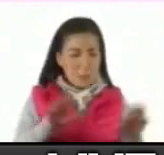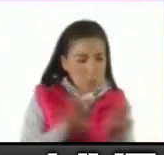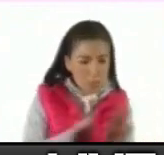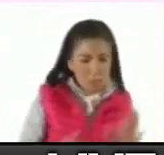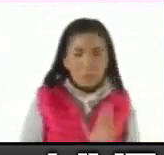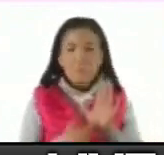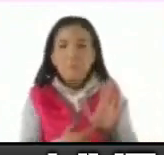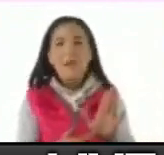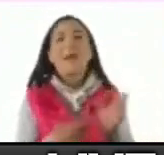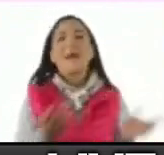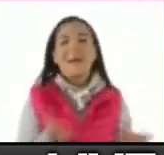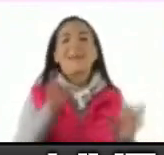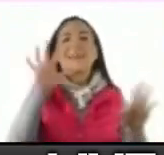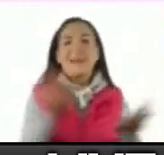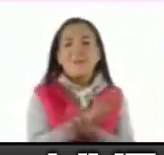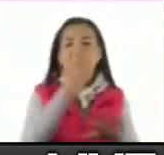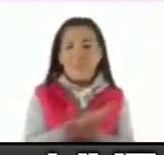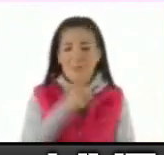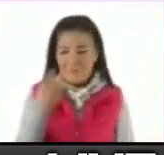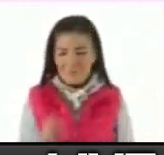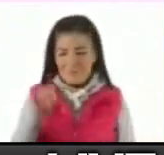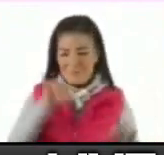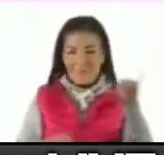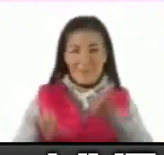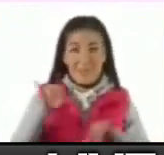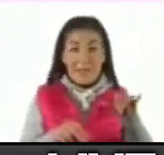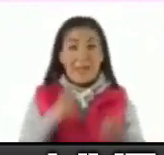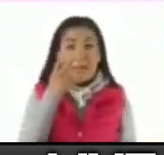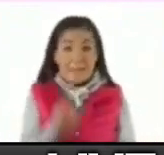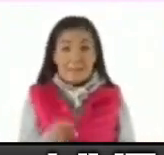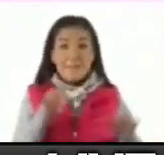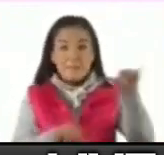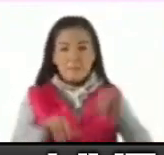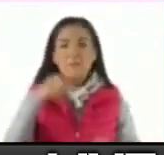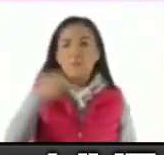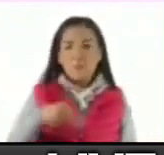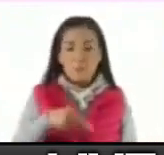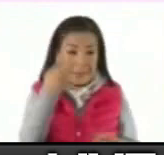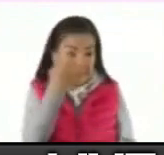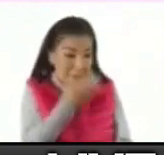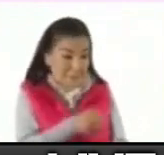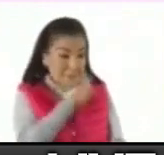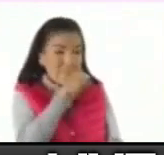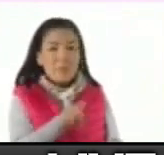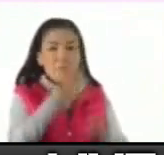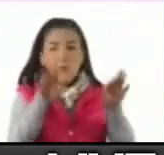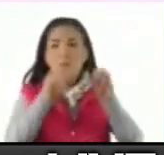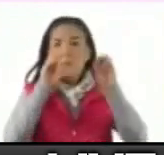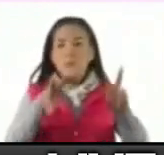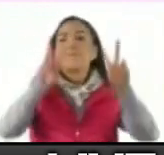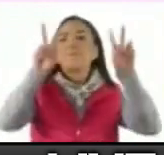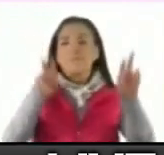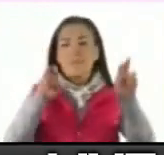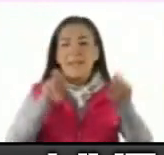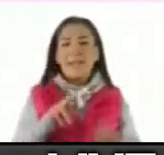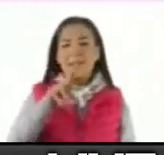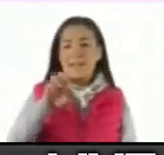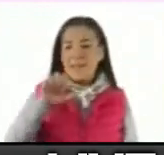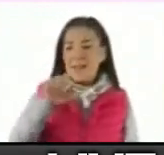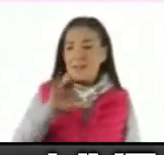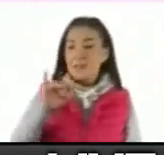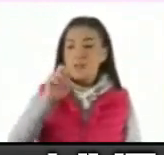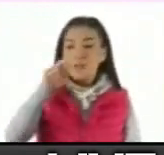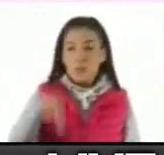manifiesta con cambios que ocurren en las sustancias. A estos cambios, a esta magia, le llamamos reacciones químicas.